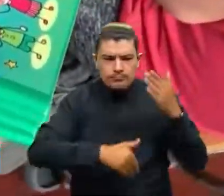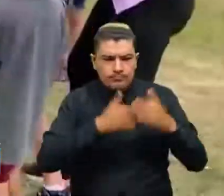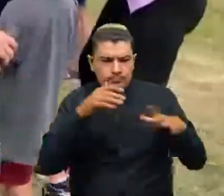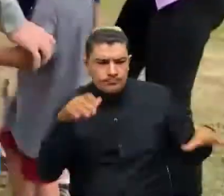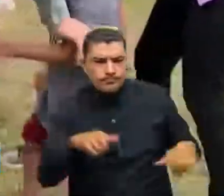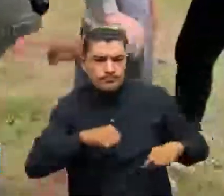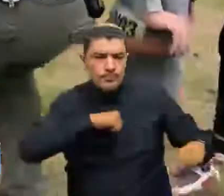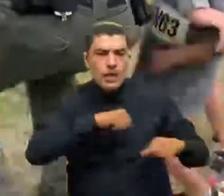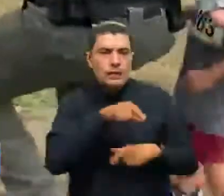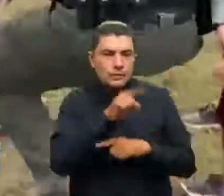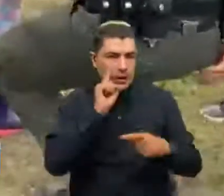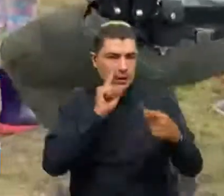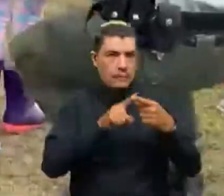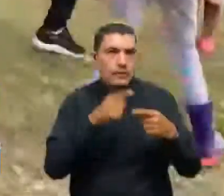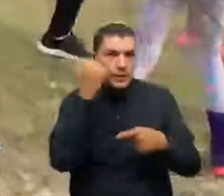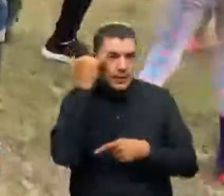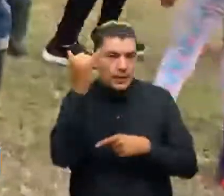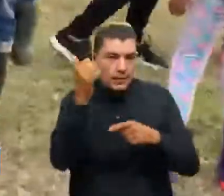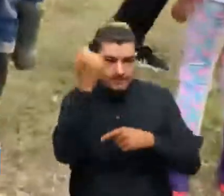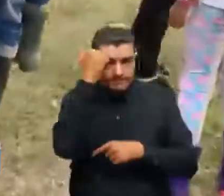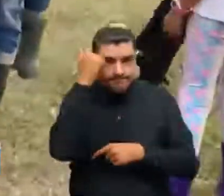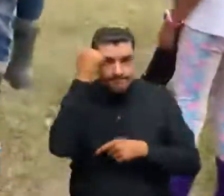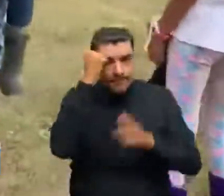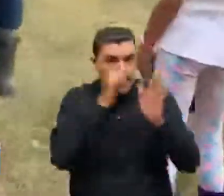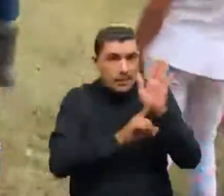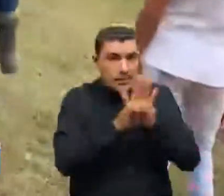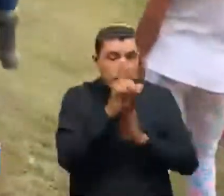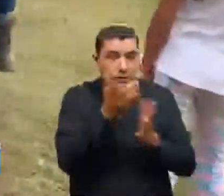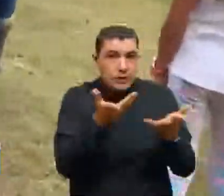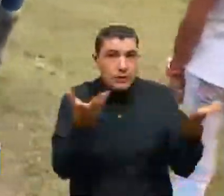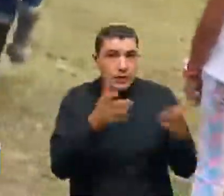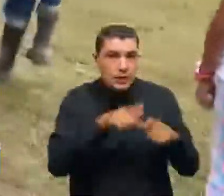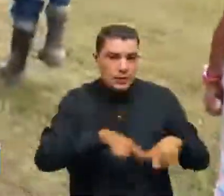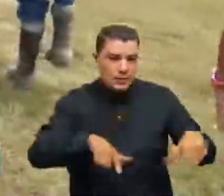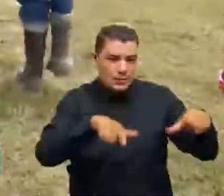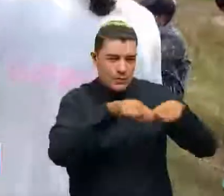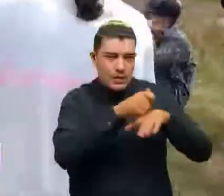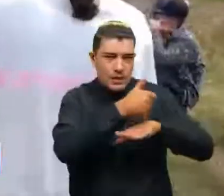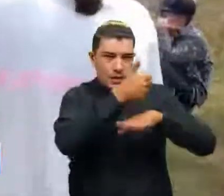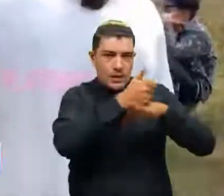lo que se buscó con esta iniciativa pedagógica que desarrolla el Comando de Policía Santander.